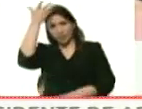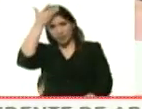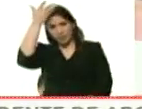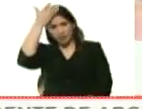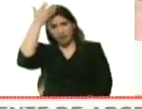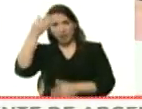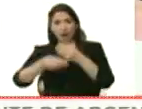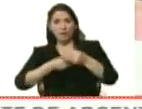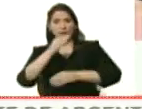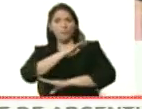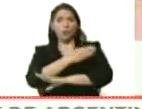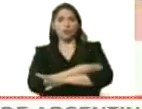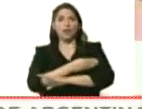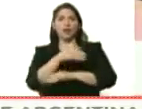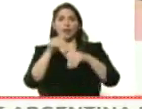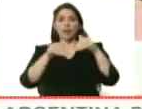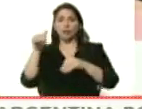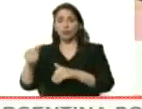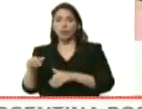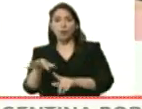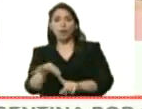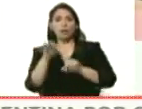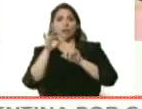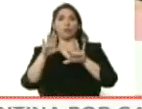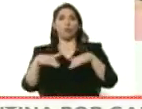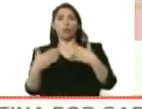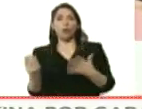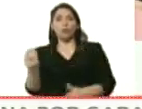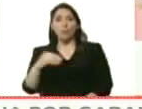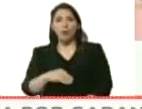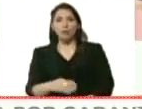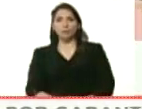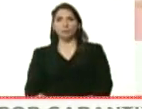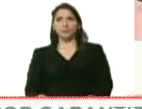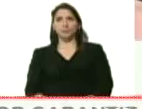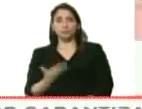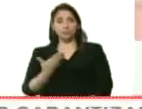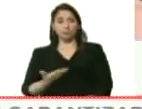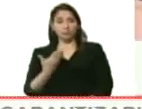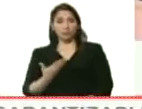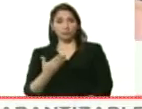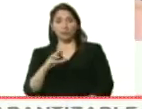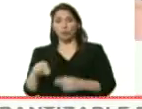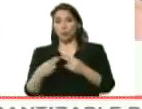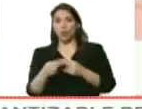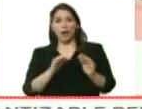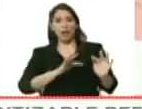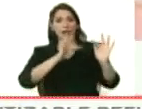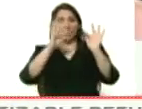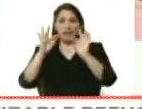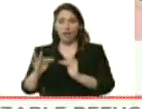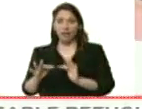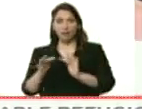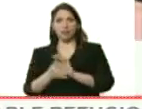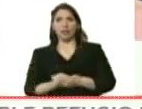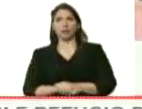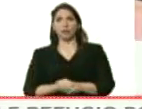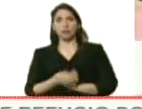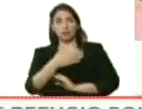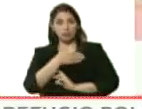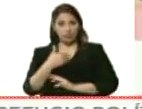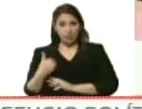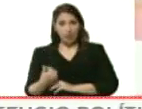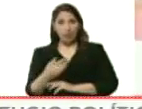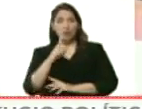habrá un poder ejecutivo electivo, cuando más vitalicio y jamás hereditario, si se quiere,